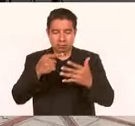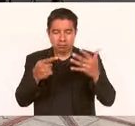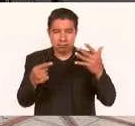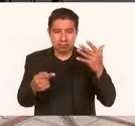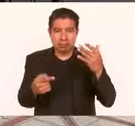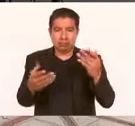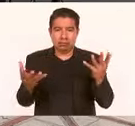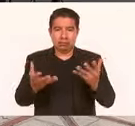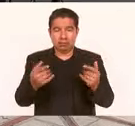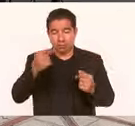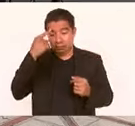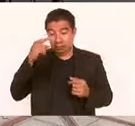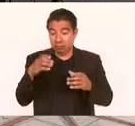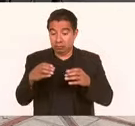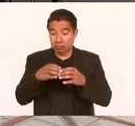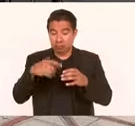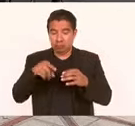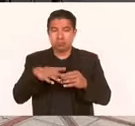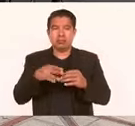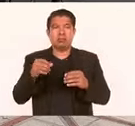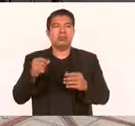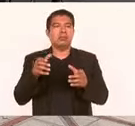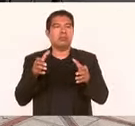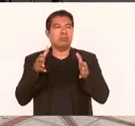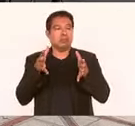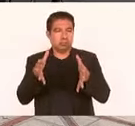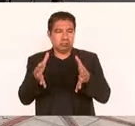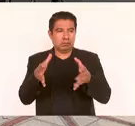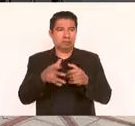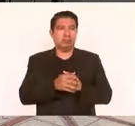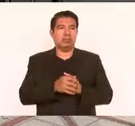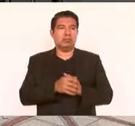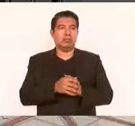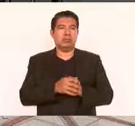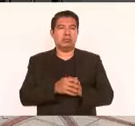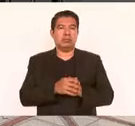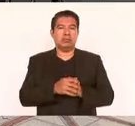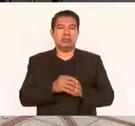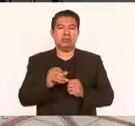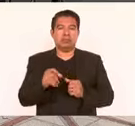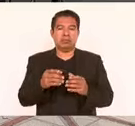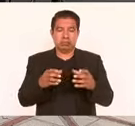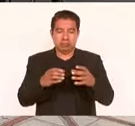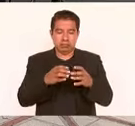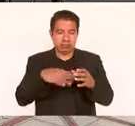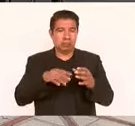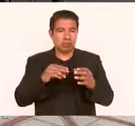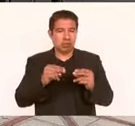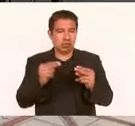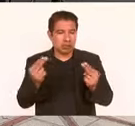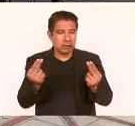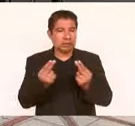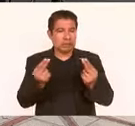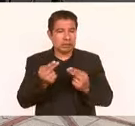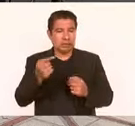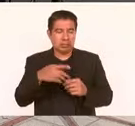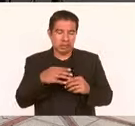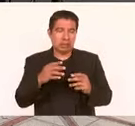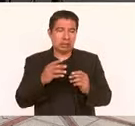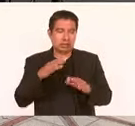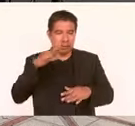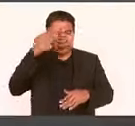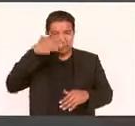obras, respetando las disposiciones sanitarias y, sobre todo, las decisiones de la gente. Fue una etapa difícil